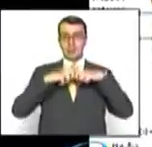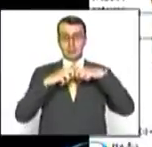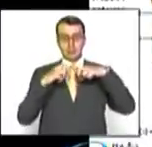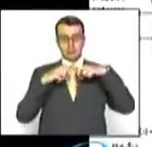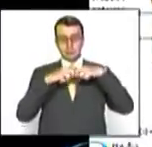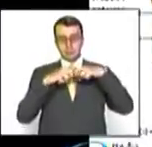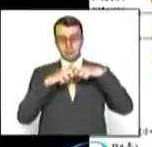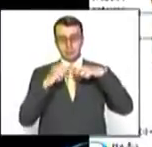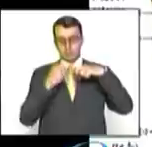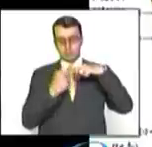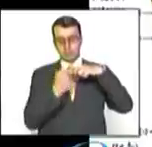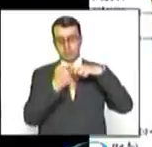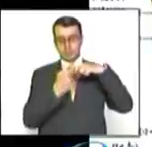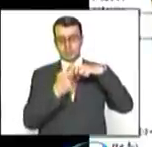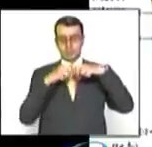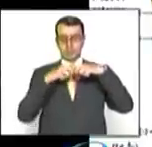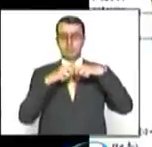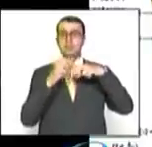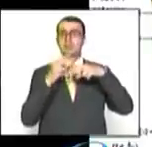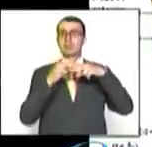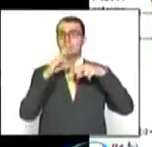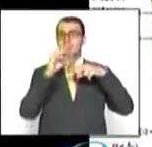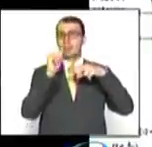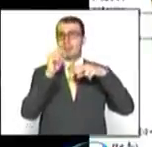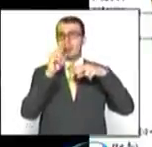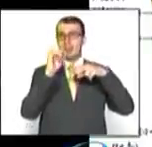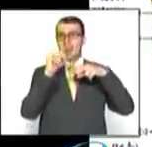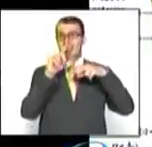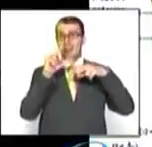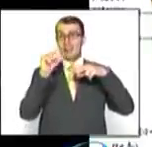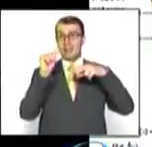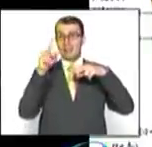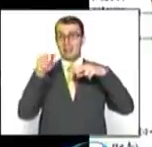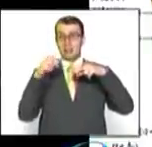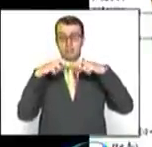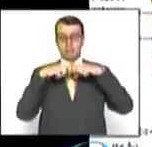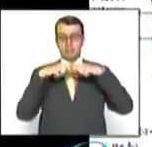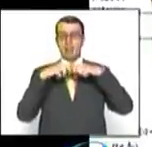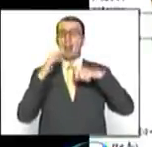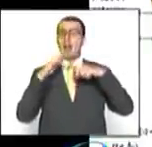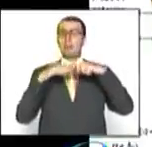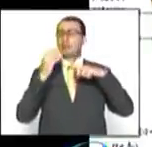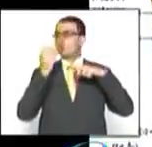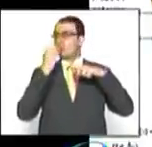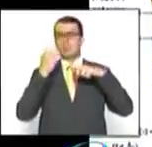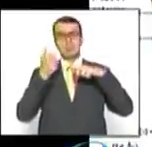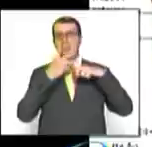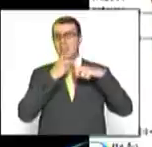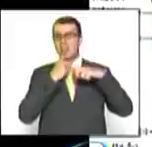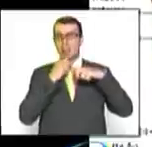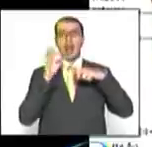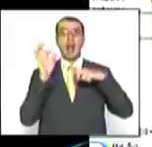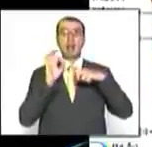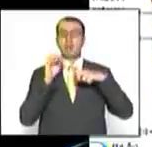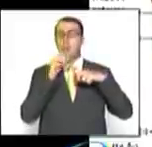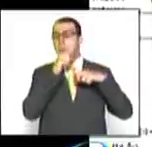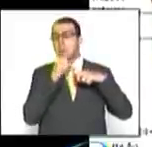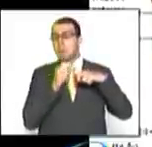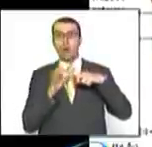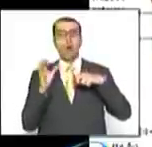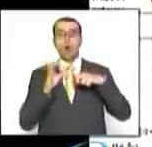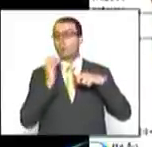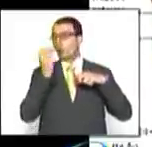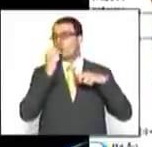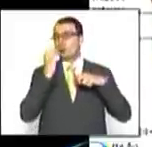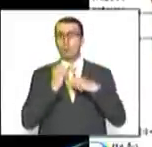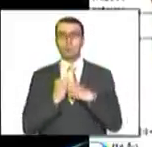se empiezan a degenerar por la edad, por la mala alimentación que tenemos, por el sobrepeso, por un mal